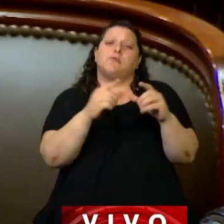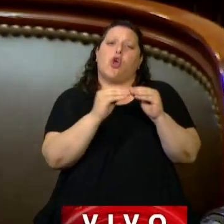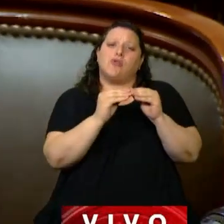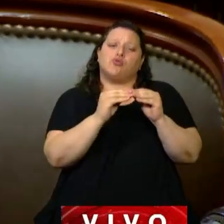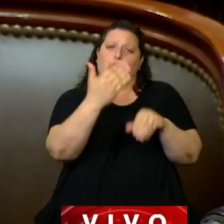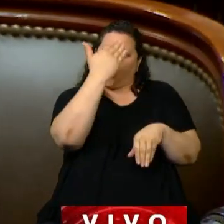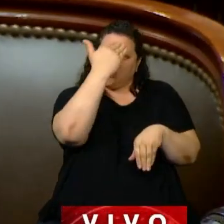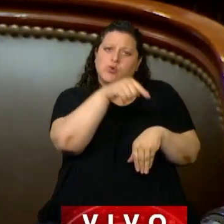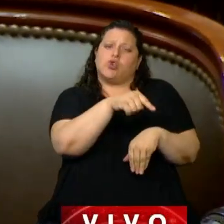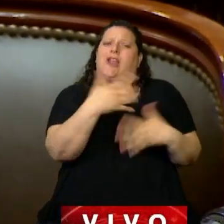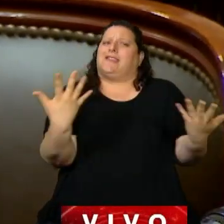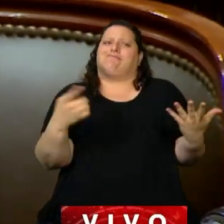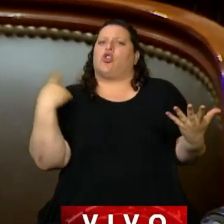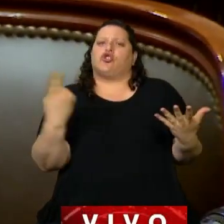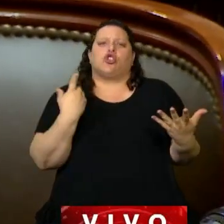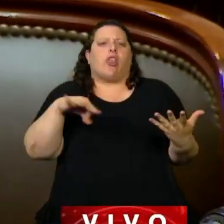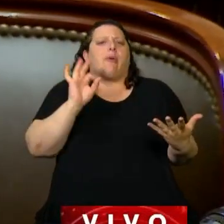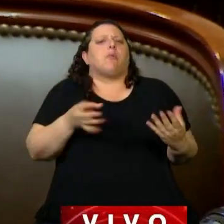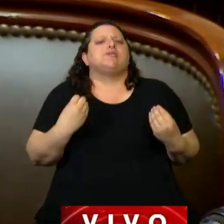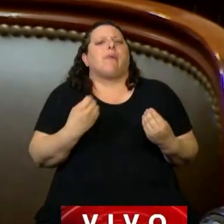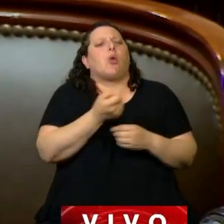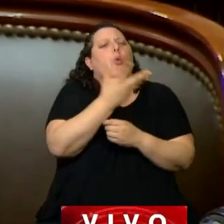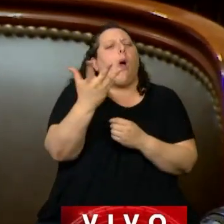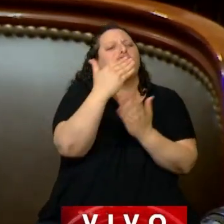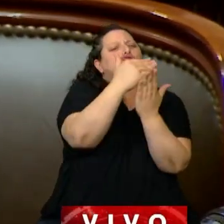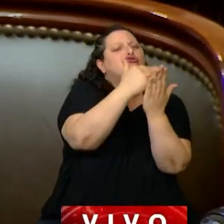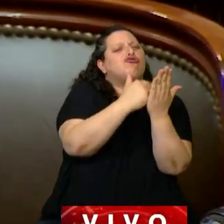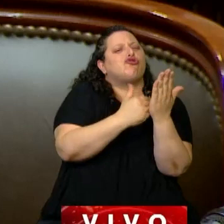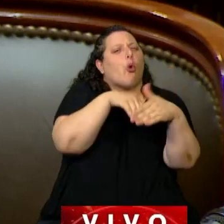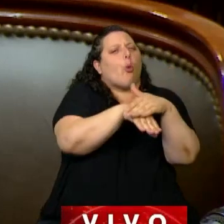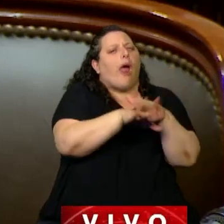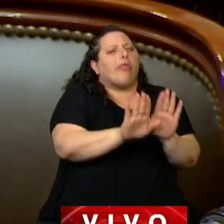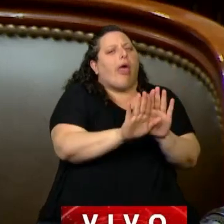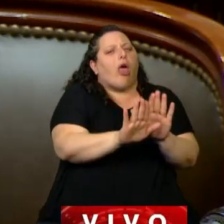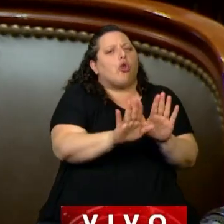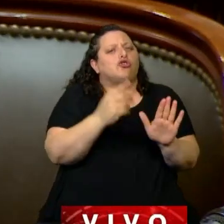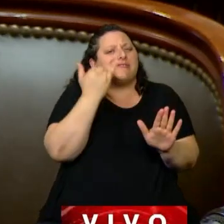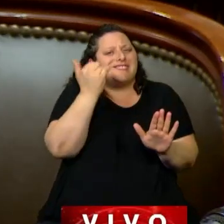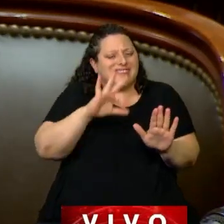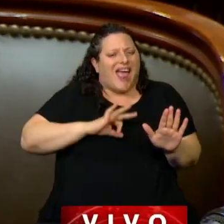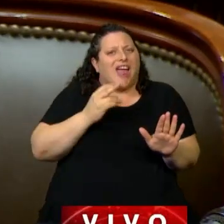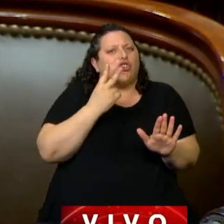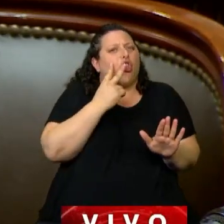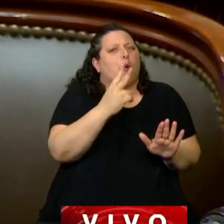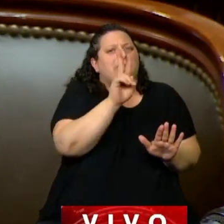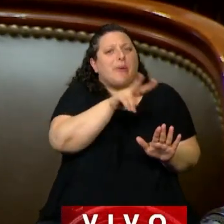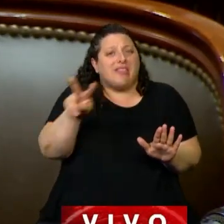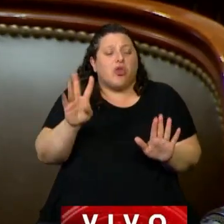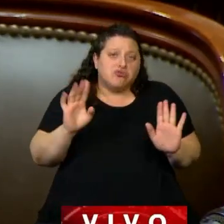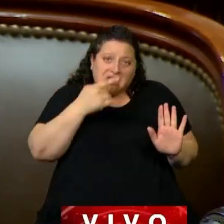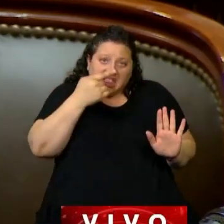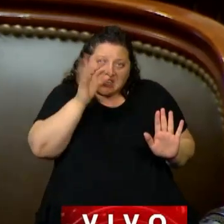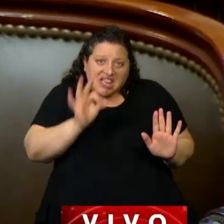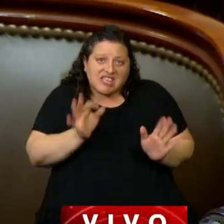secretaría parlamentaria Cuántos cuestiones de privilegios venimos acumulando en el 2022 porque sería una un buen rastreo del mapa